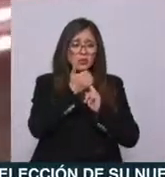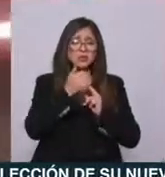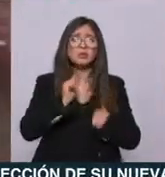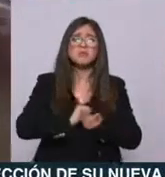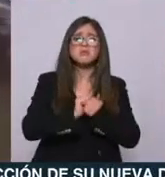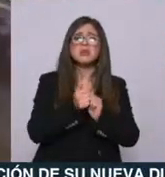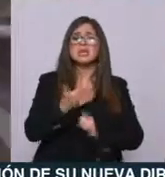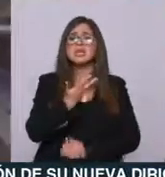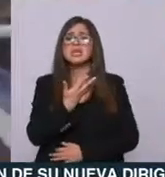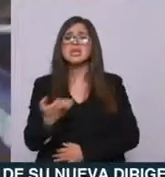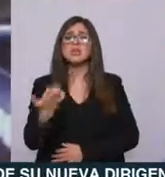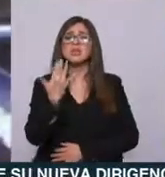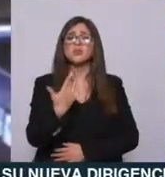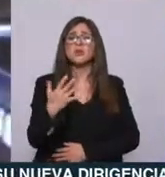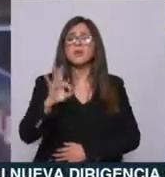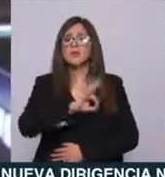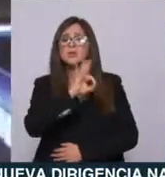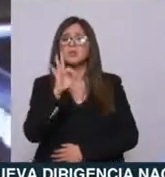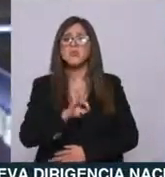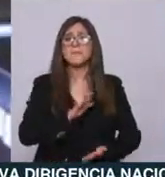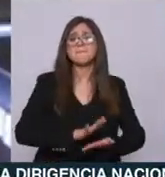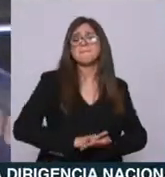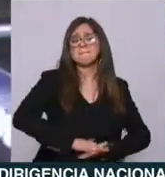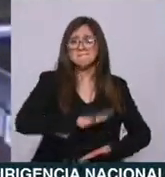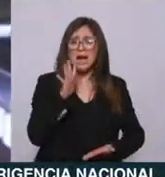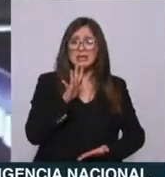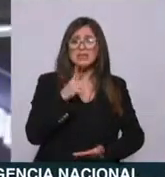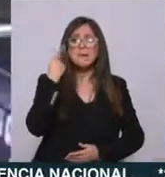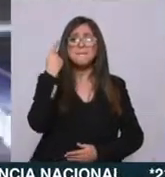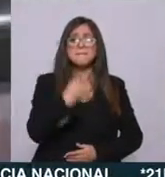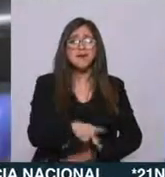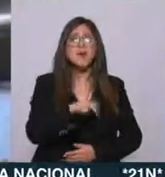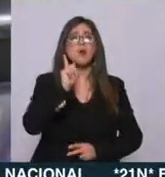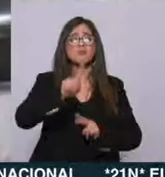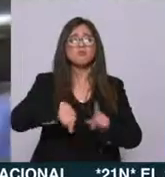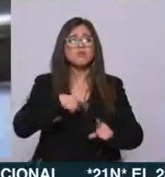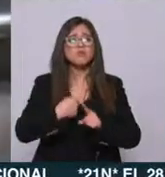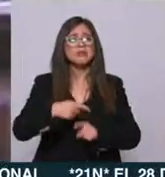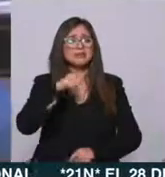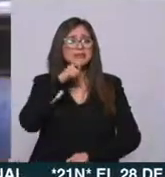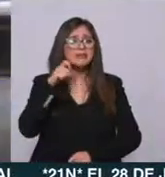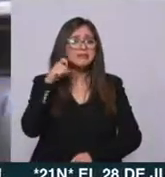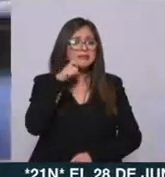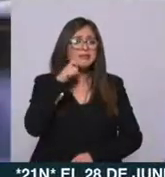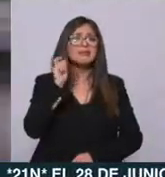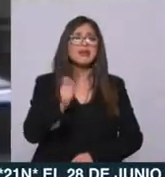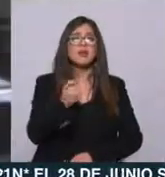crecieron 550%, mientras que las violaciones se incrementaron